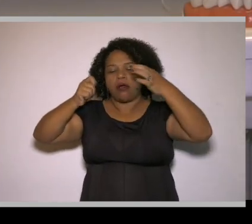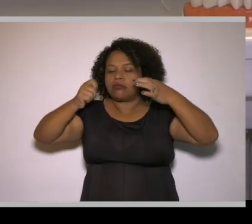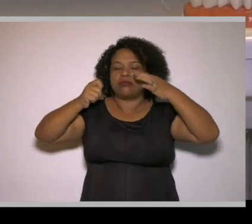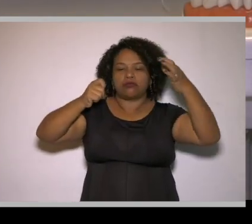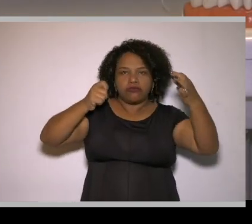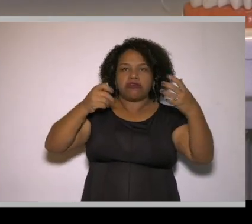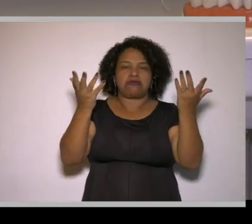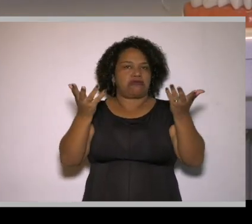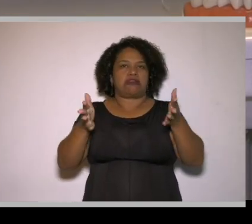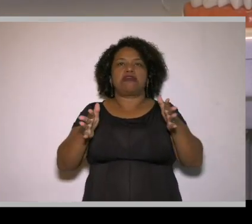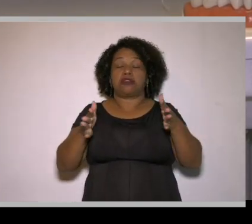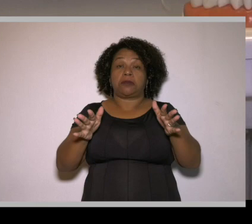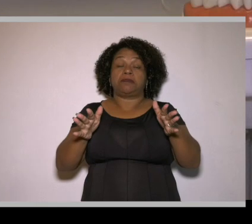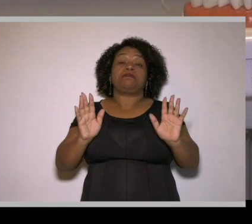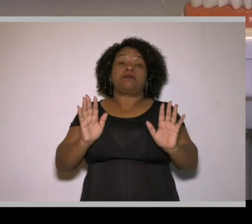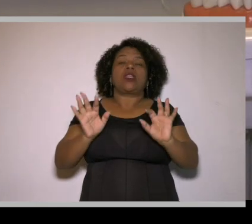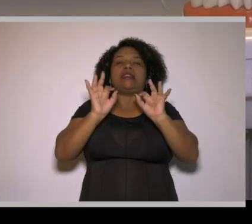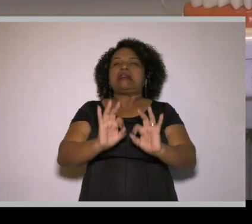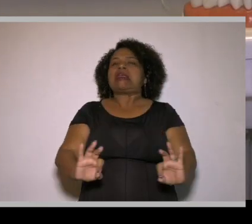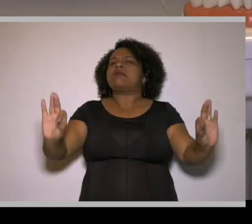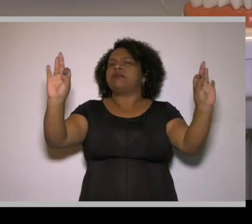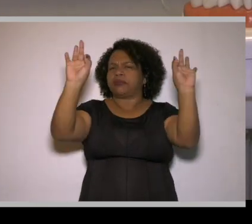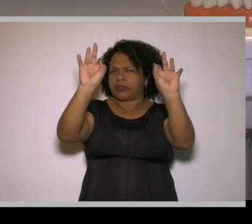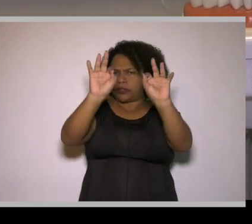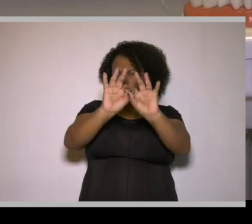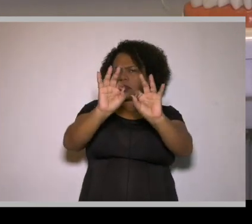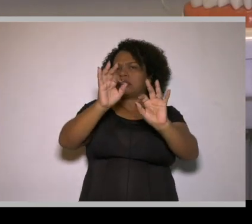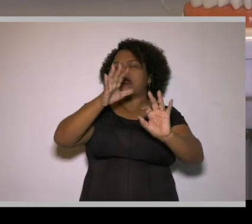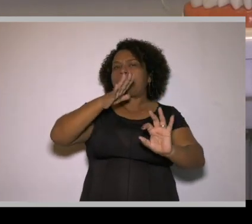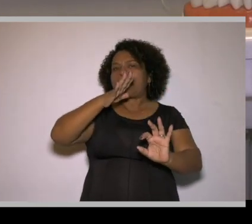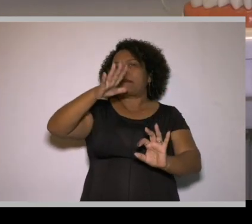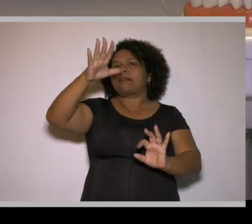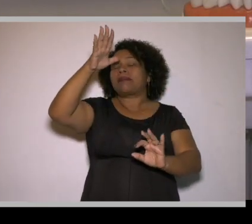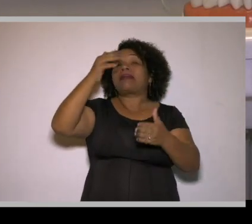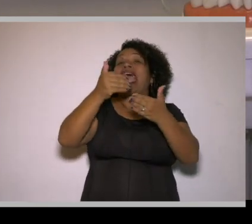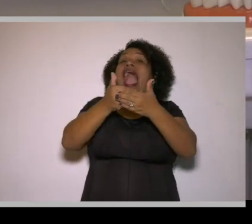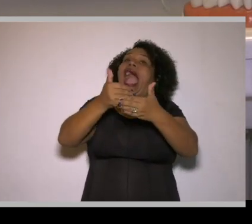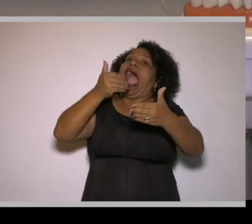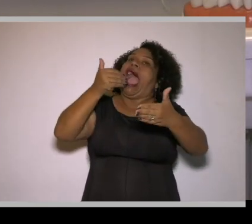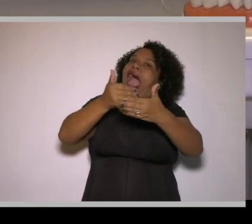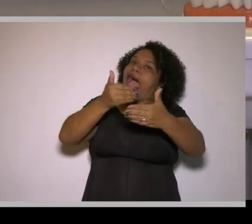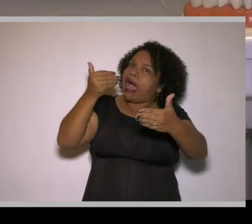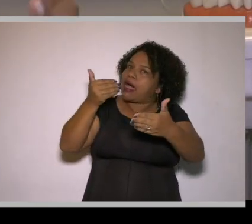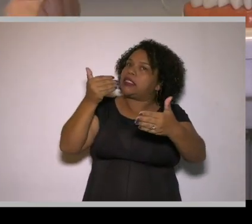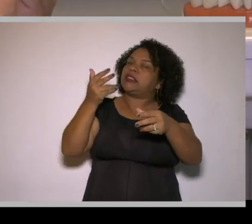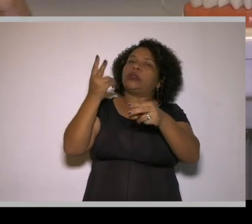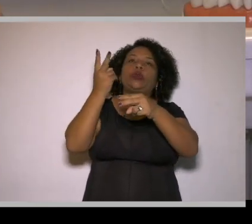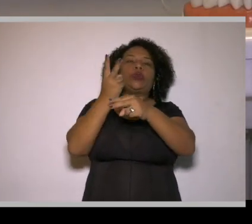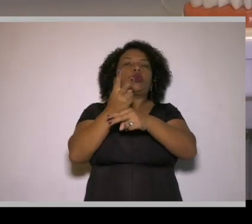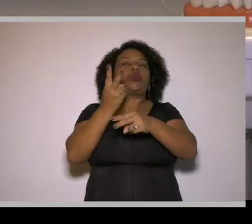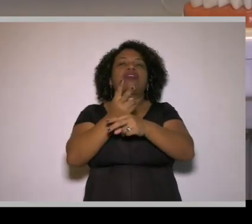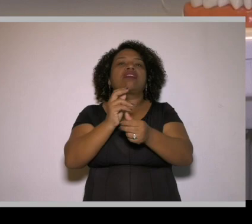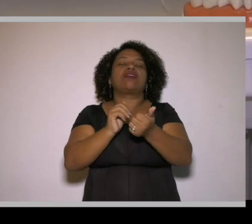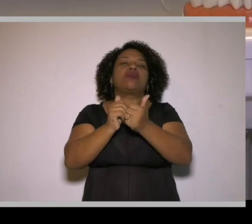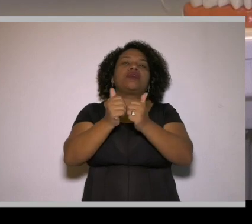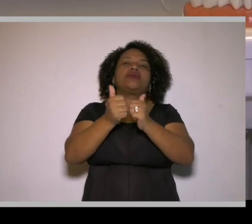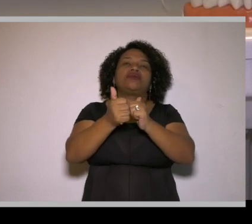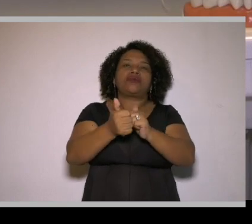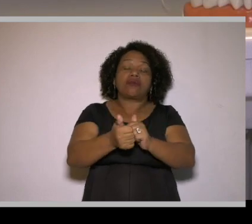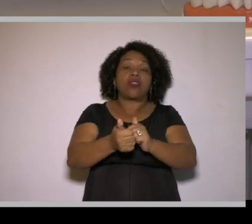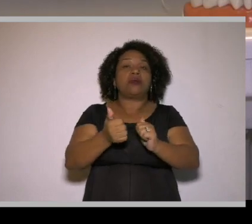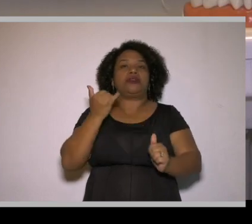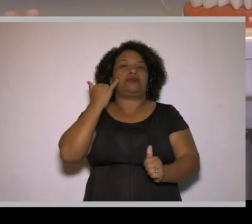prevención, que nos ayuden en eso. Y es, si van en un carro, siempre colocarlo en la parte de